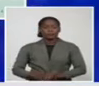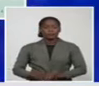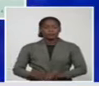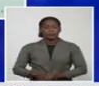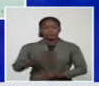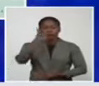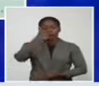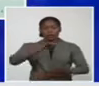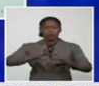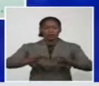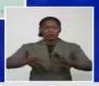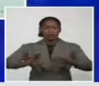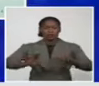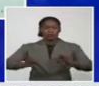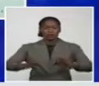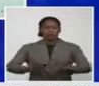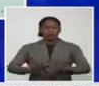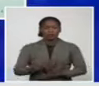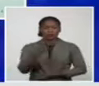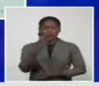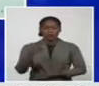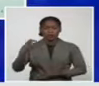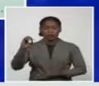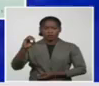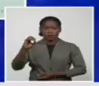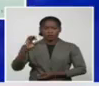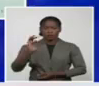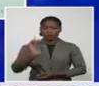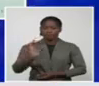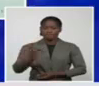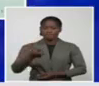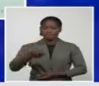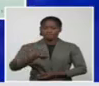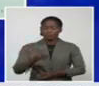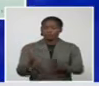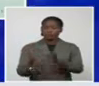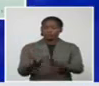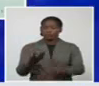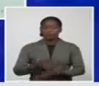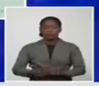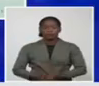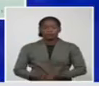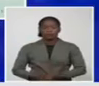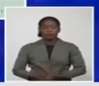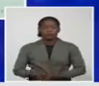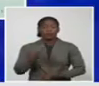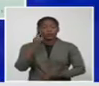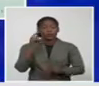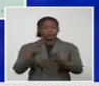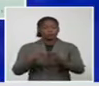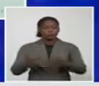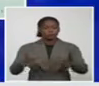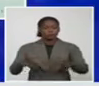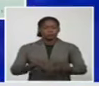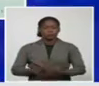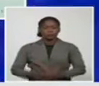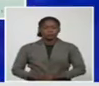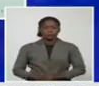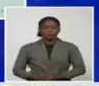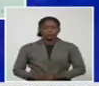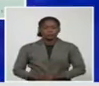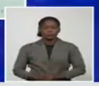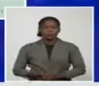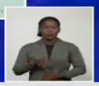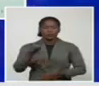Artemisa confirma 30 casos autóctonos ayer, 6 más que la jornada anterior y con una